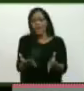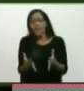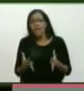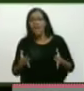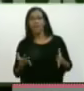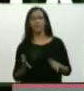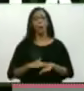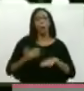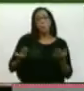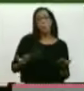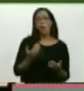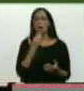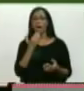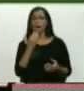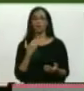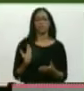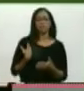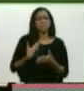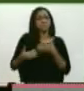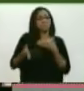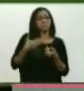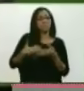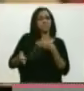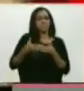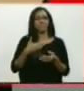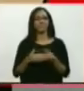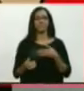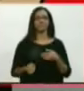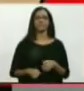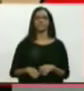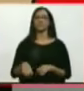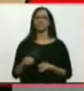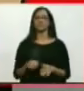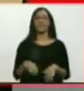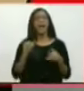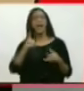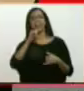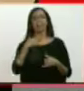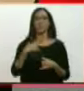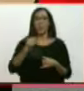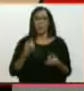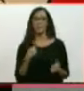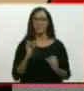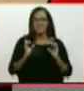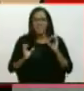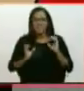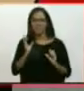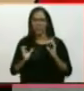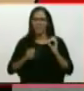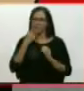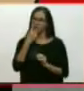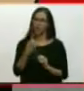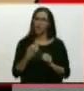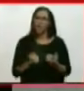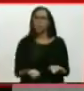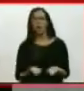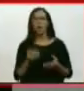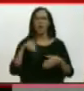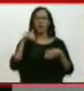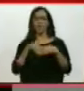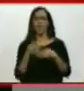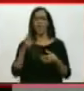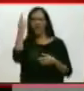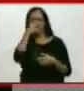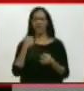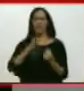de pronto el mal le resbala, bala. Ay, no, me da emoción ver embalado a Duque acudiendo a Guaidó,